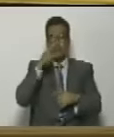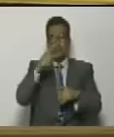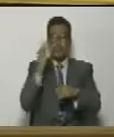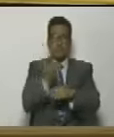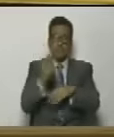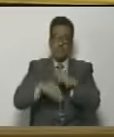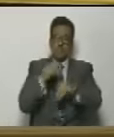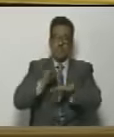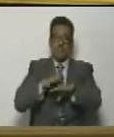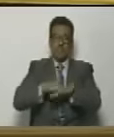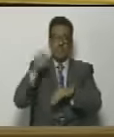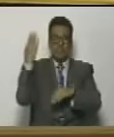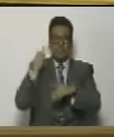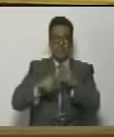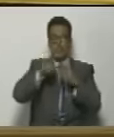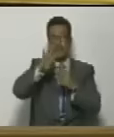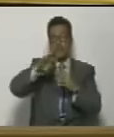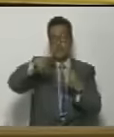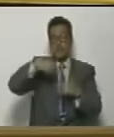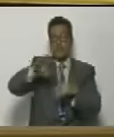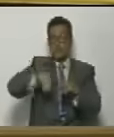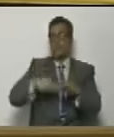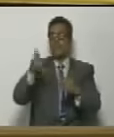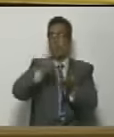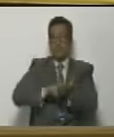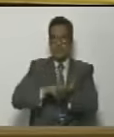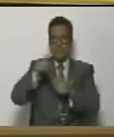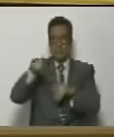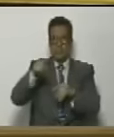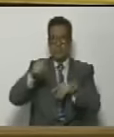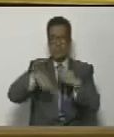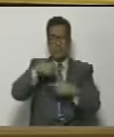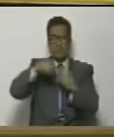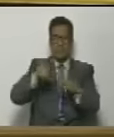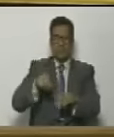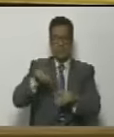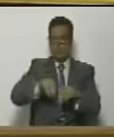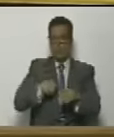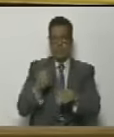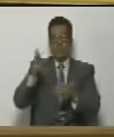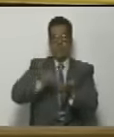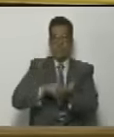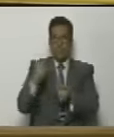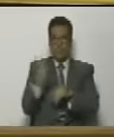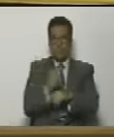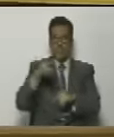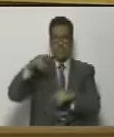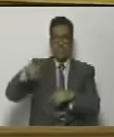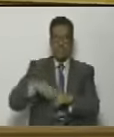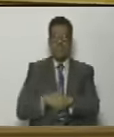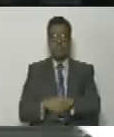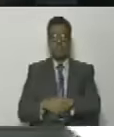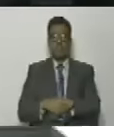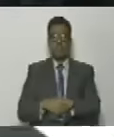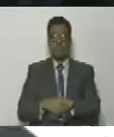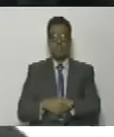de hechos que ocurrían en la Cuarta República no pueden repetirse en la Revolución Bolivariana.